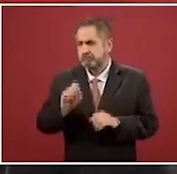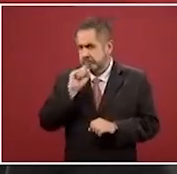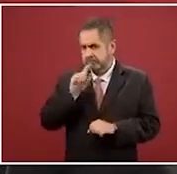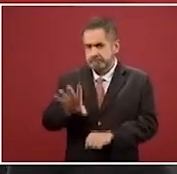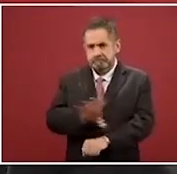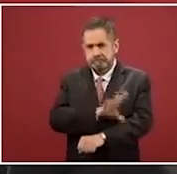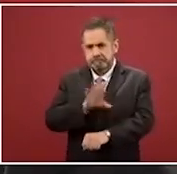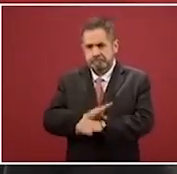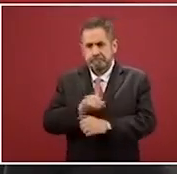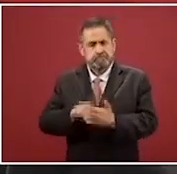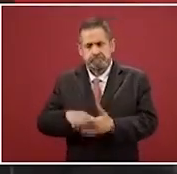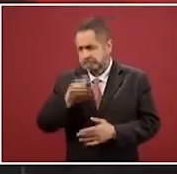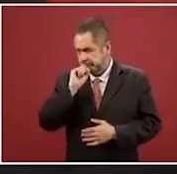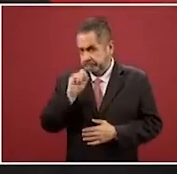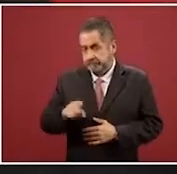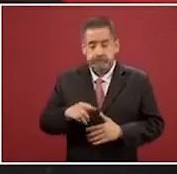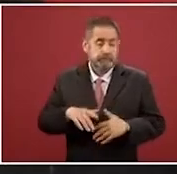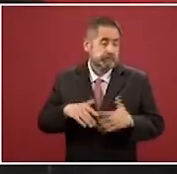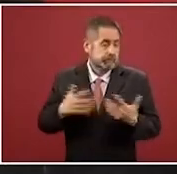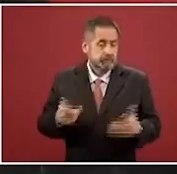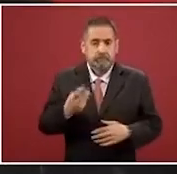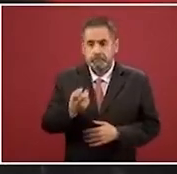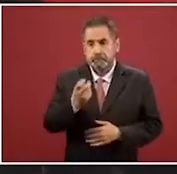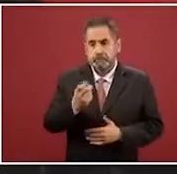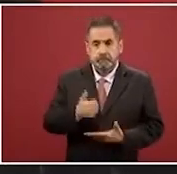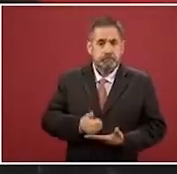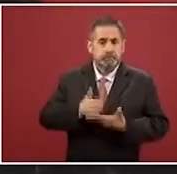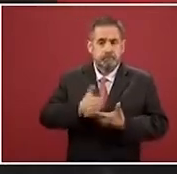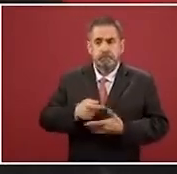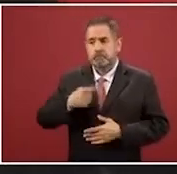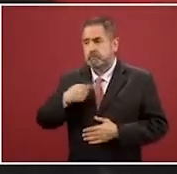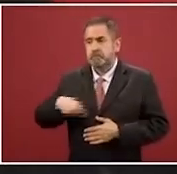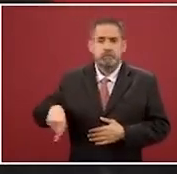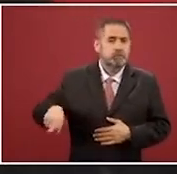energía eléctrica. Y esto ayuda